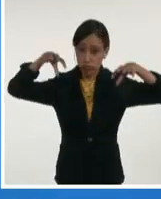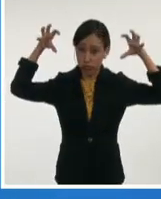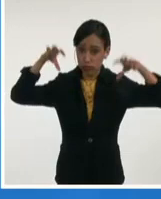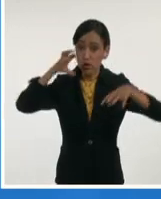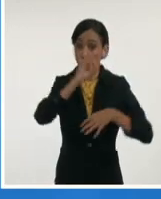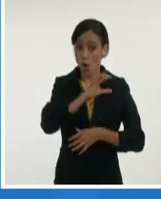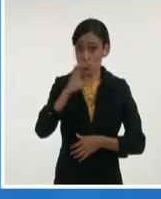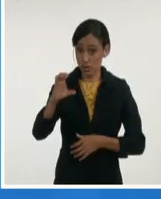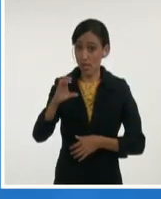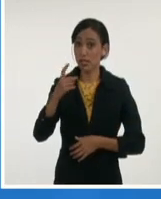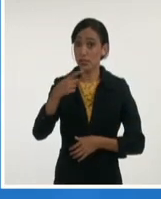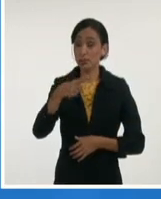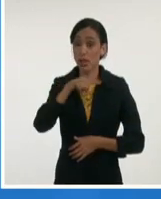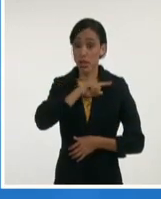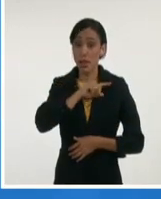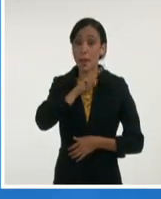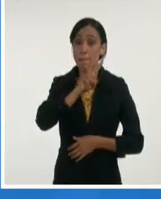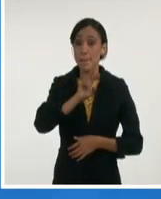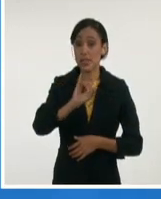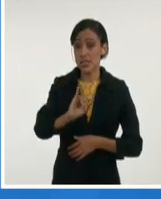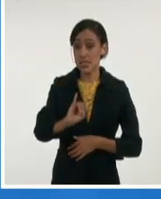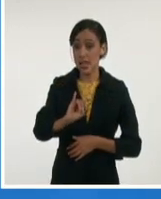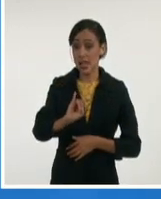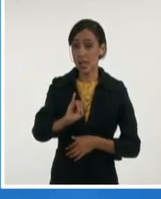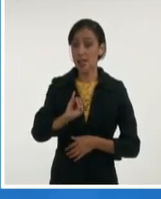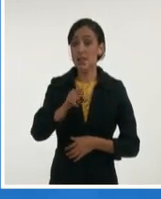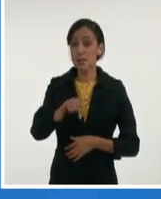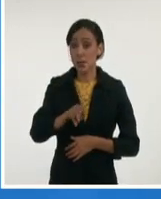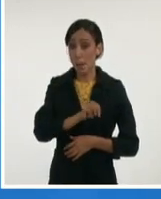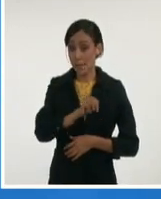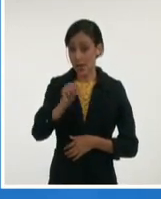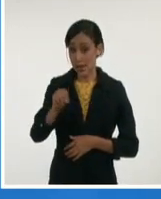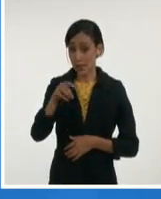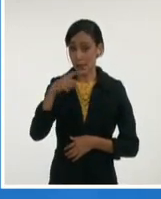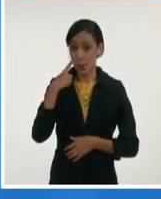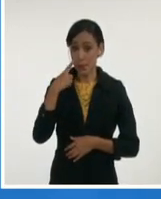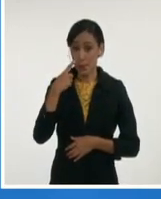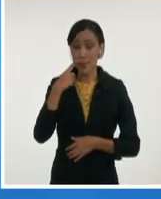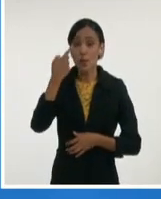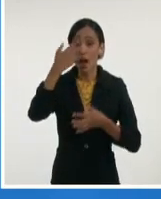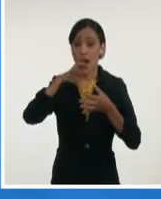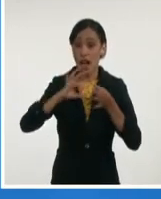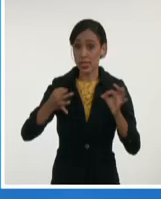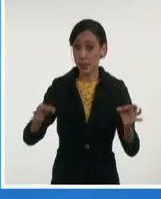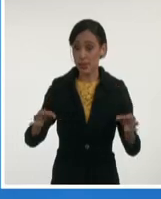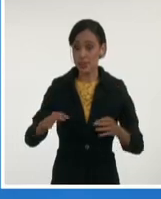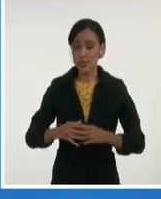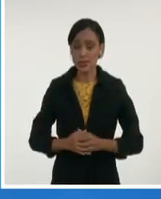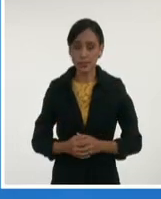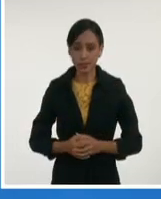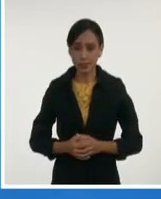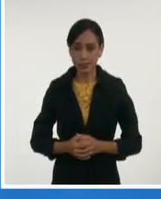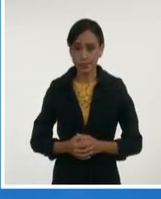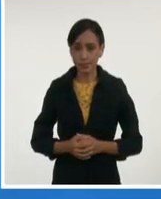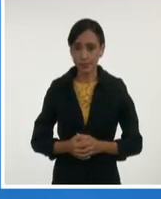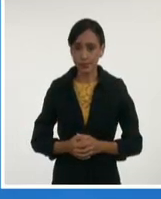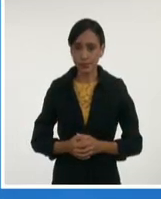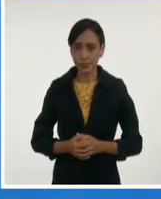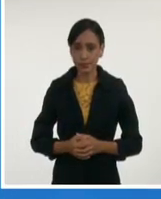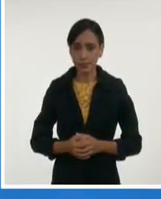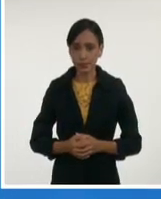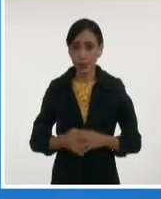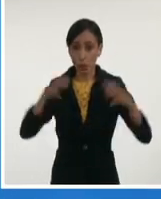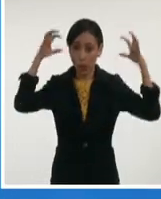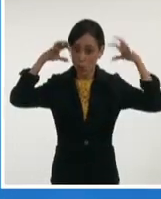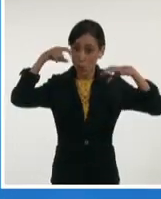occidente tuvimos los 26 milímetros acumulados en güira de melena de misa y la lluvia fundamentalmente hoy debe estar en la